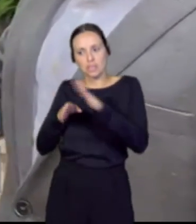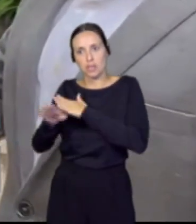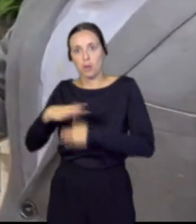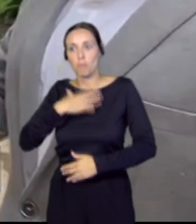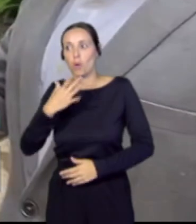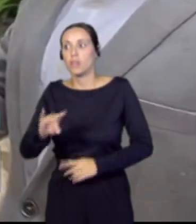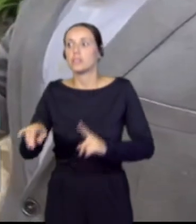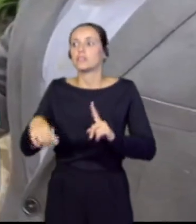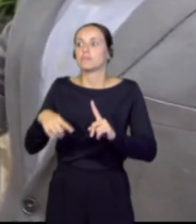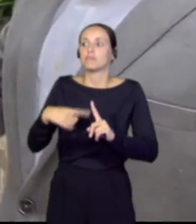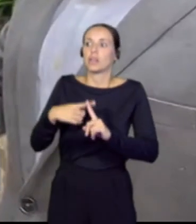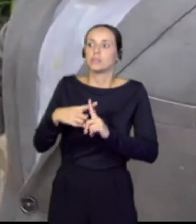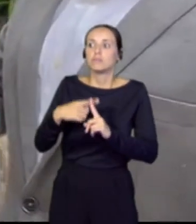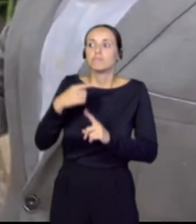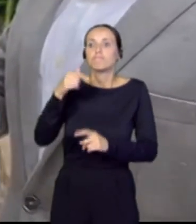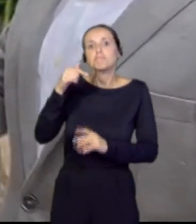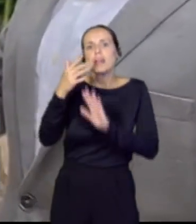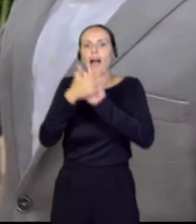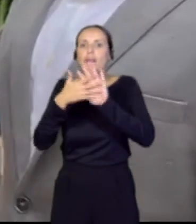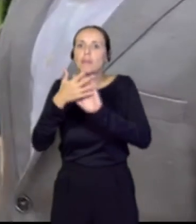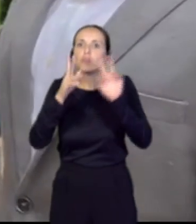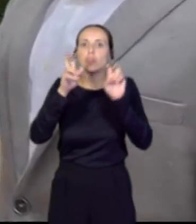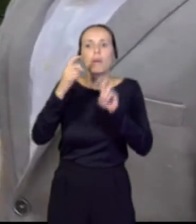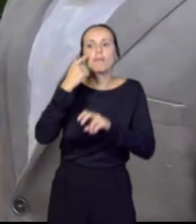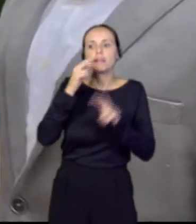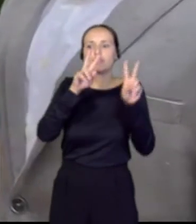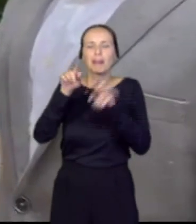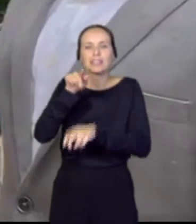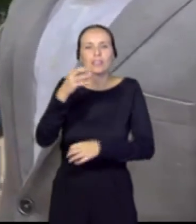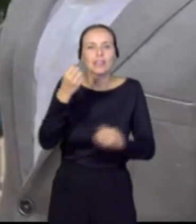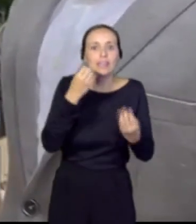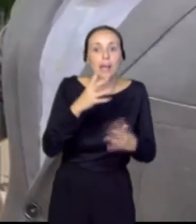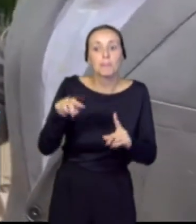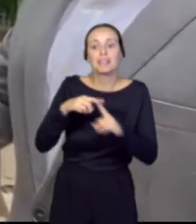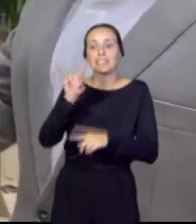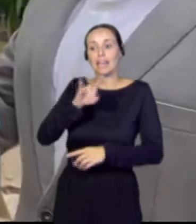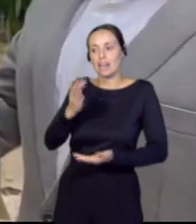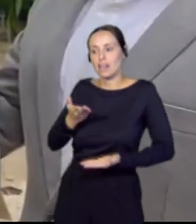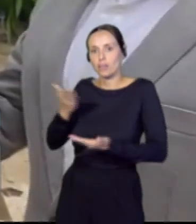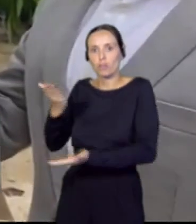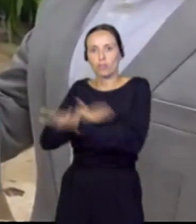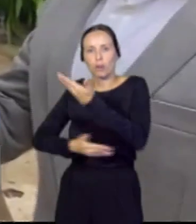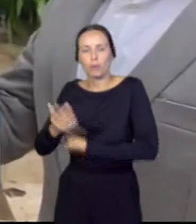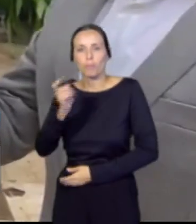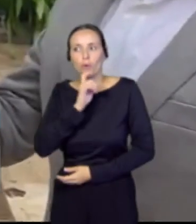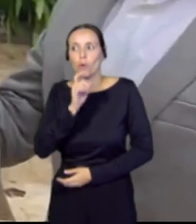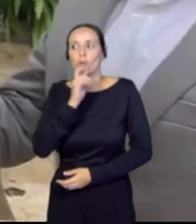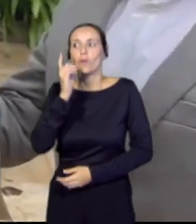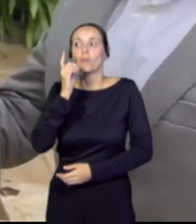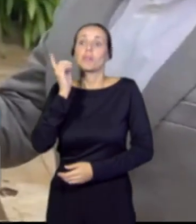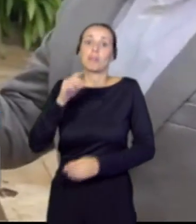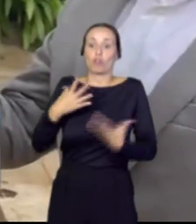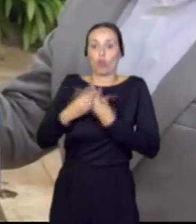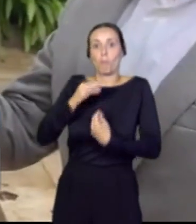van las cuestiones, obviamente cómo podemos mejorar el gobierno de Canarias, la promoción interior, cómo esta, cómo podemos